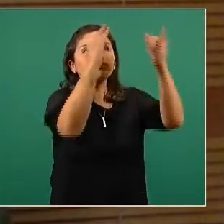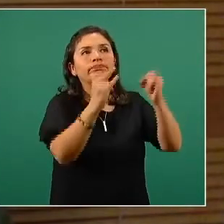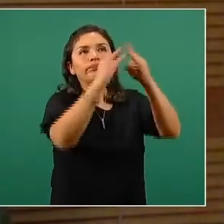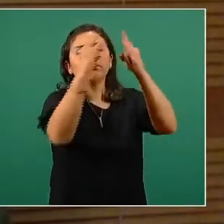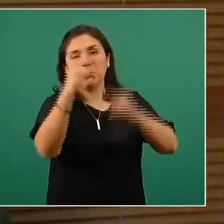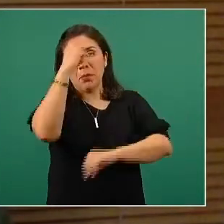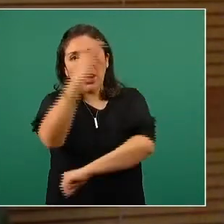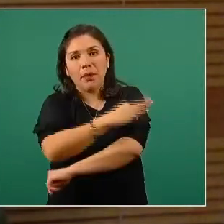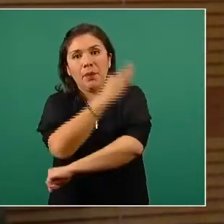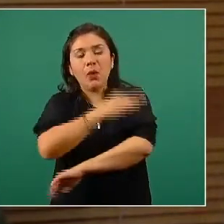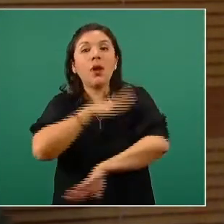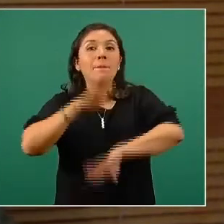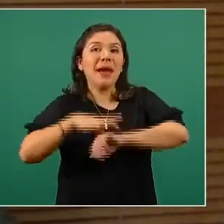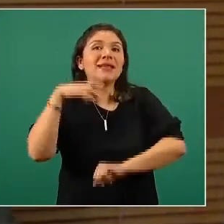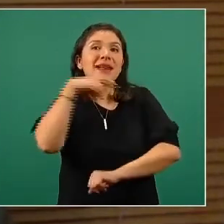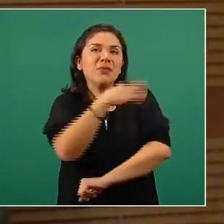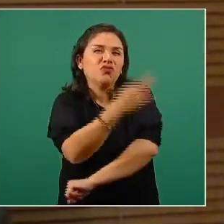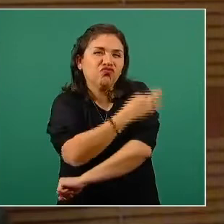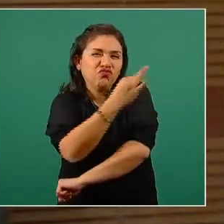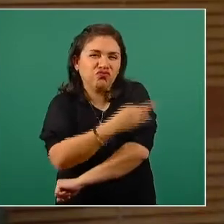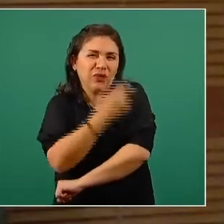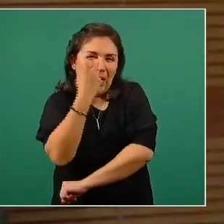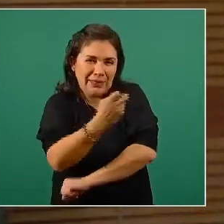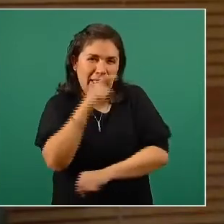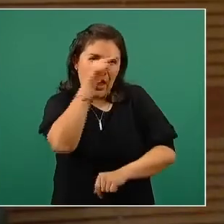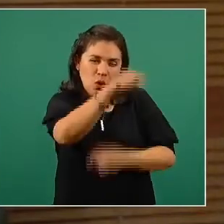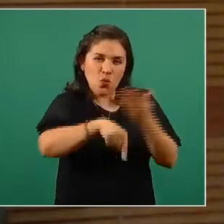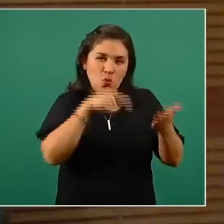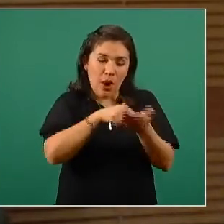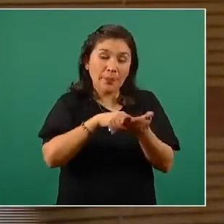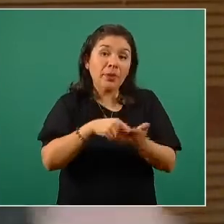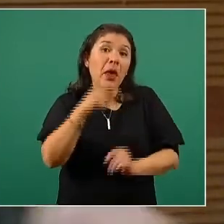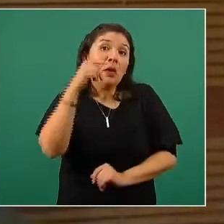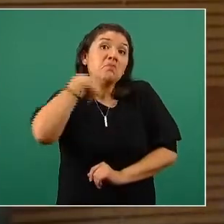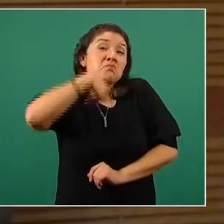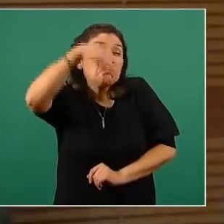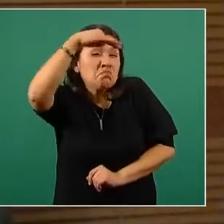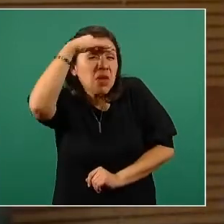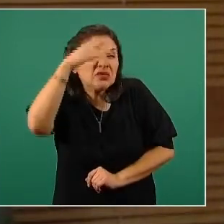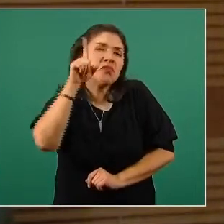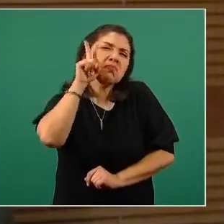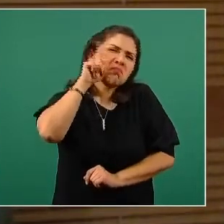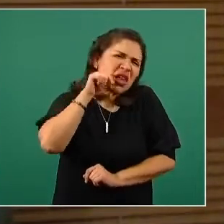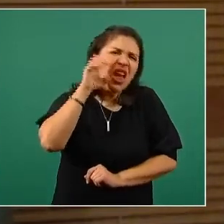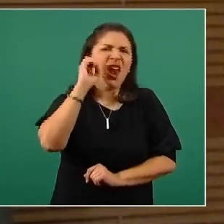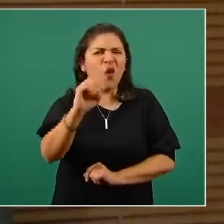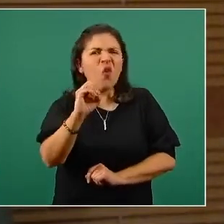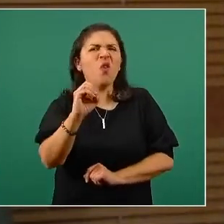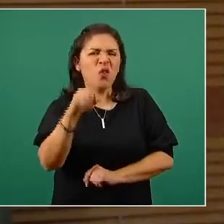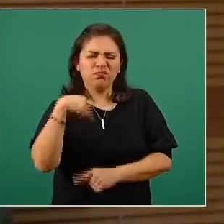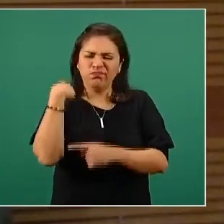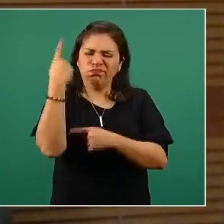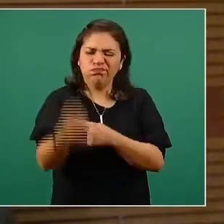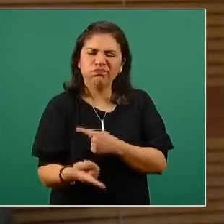la velocidad de vacunación. Vemos que en el día de mañana o a más tardar pasado mañana ya tengamos los